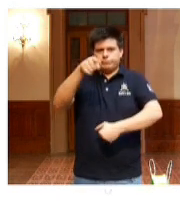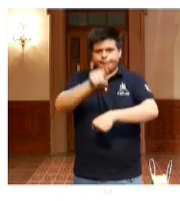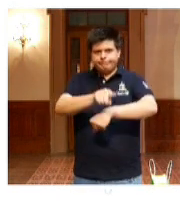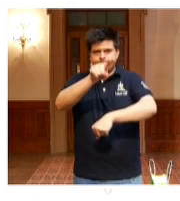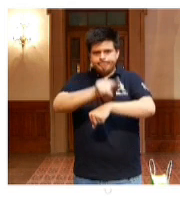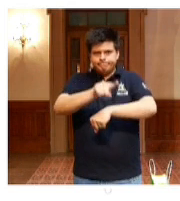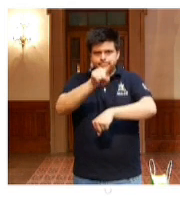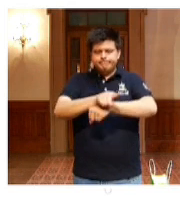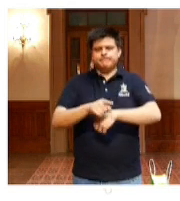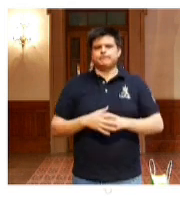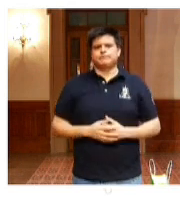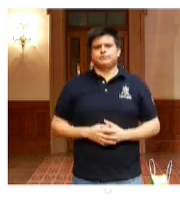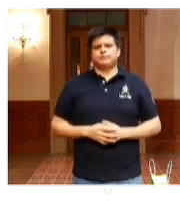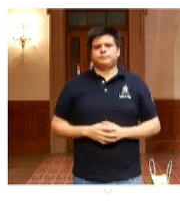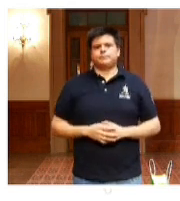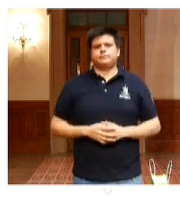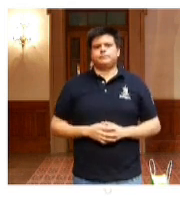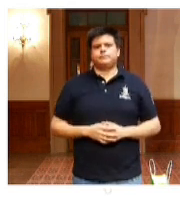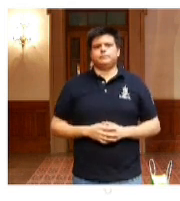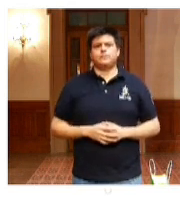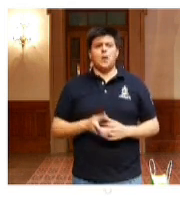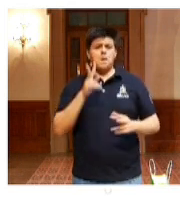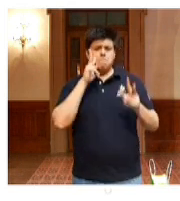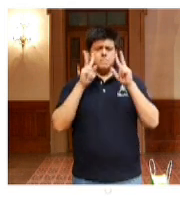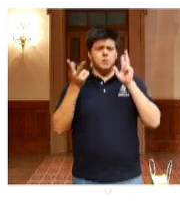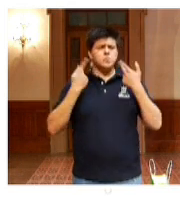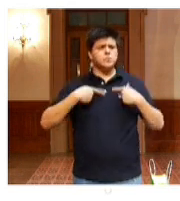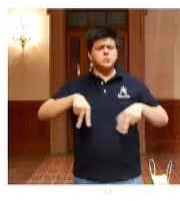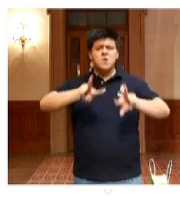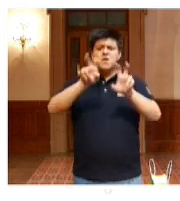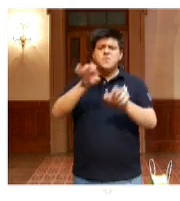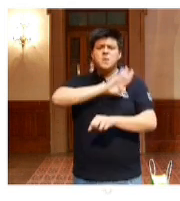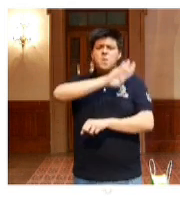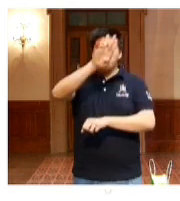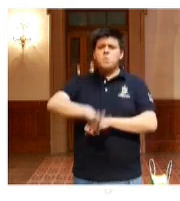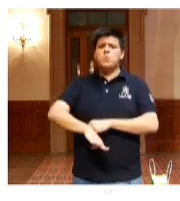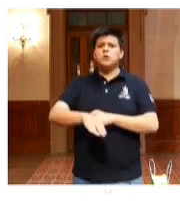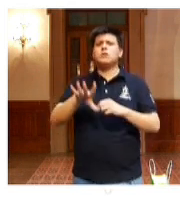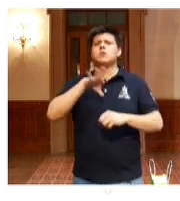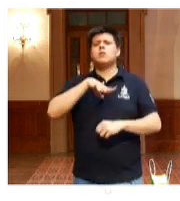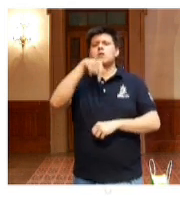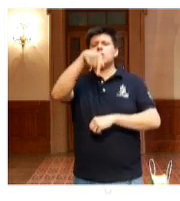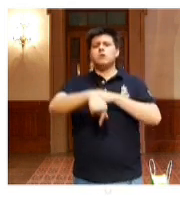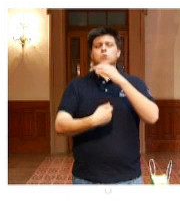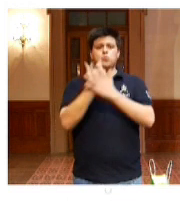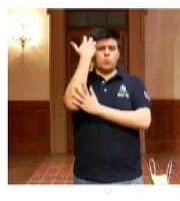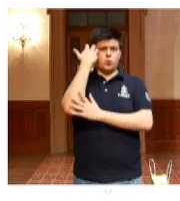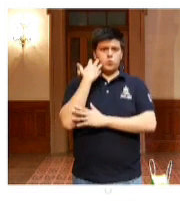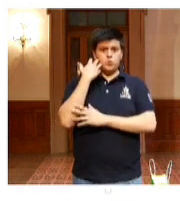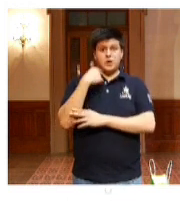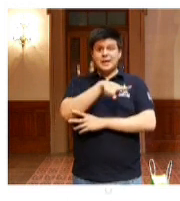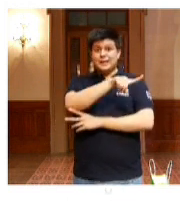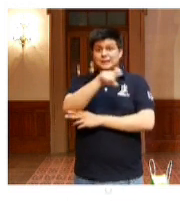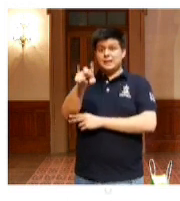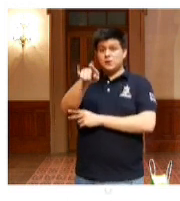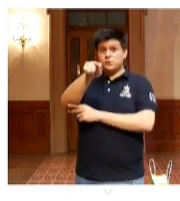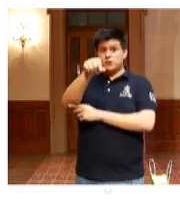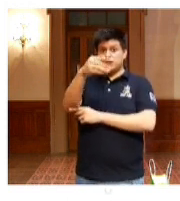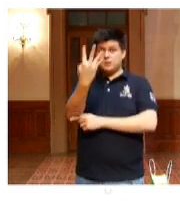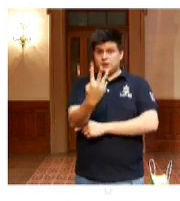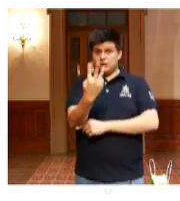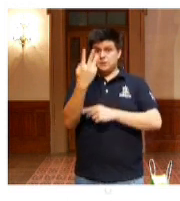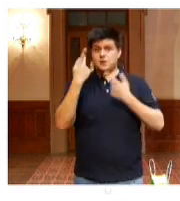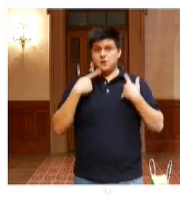incrementa estas son las defunciones que tenemos en nuevo león 173